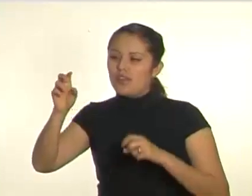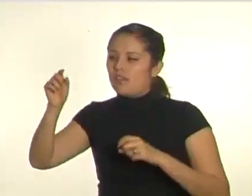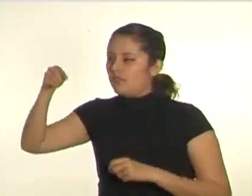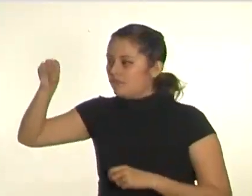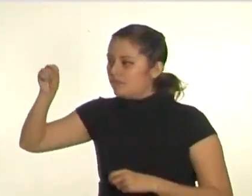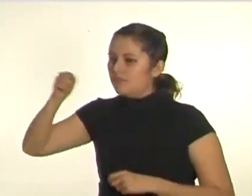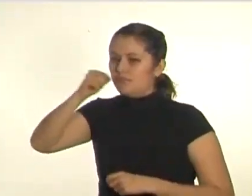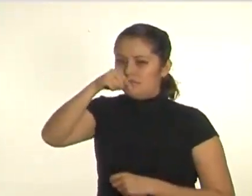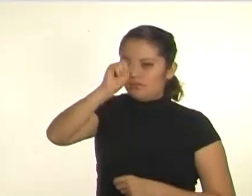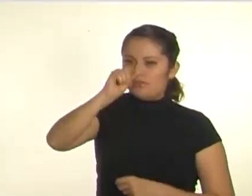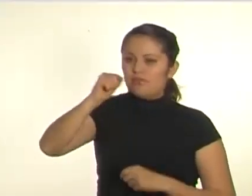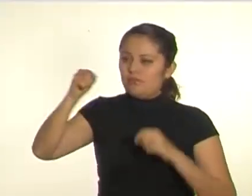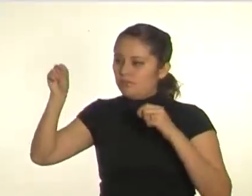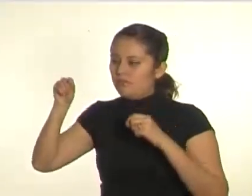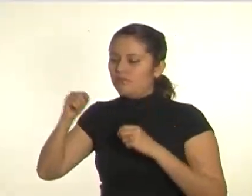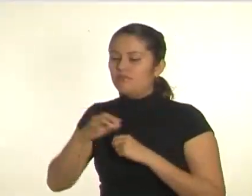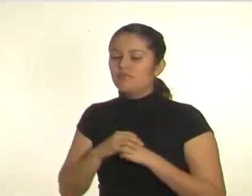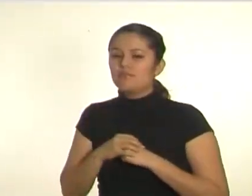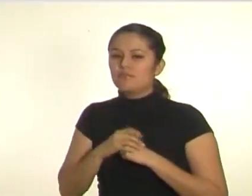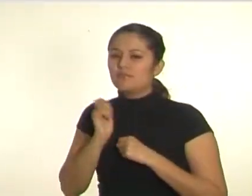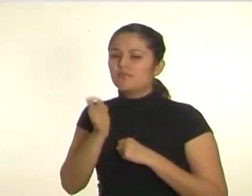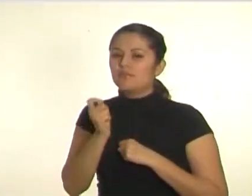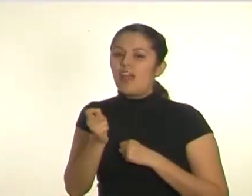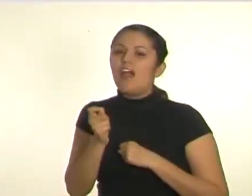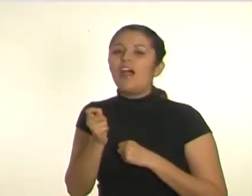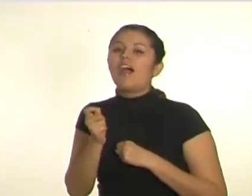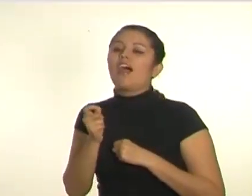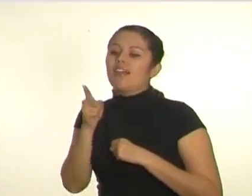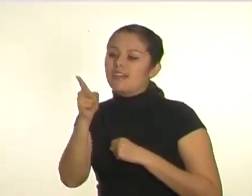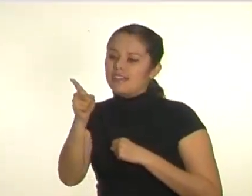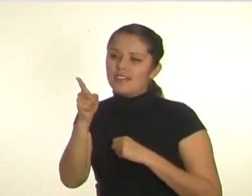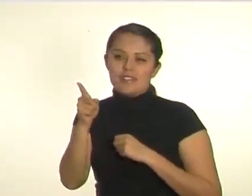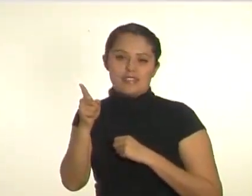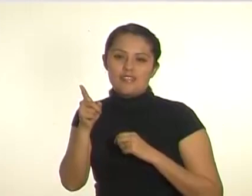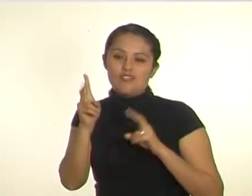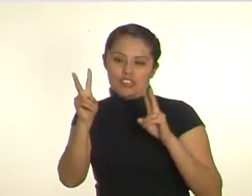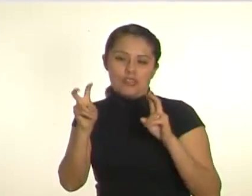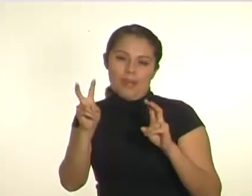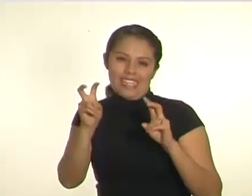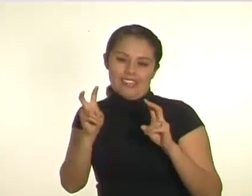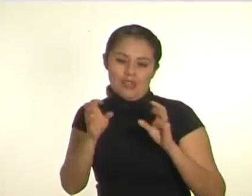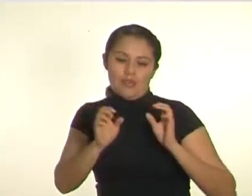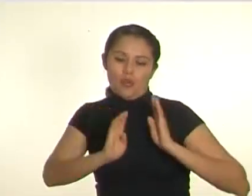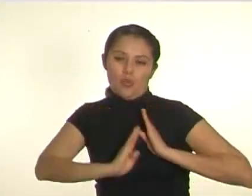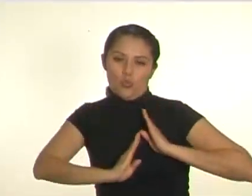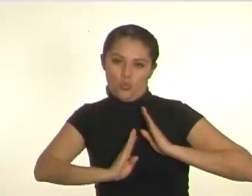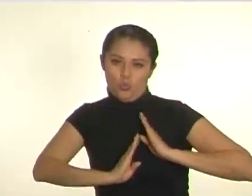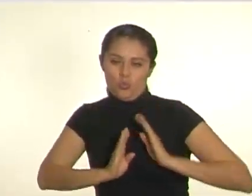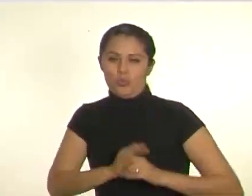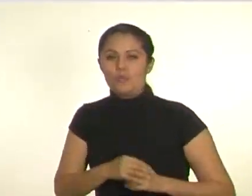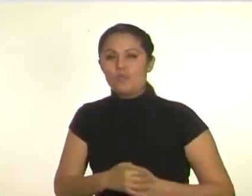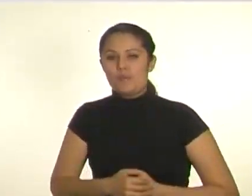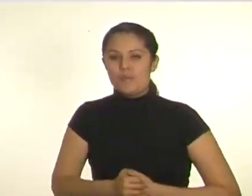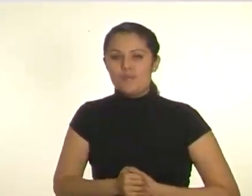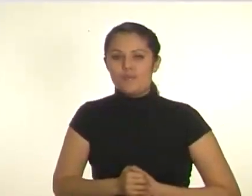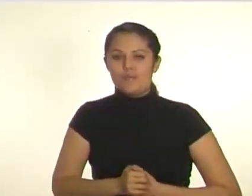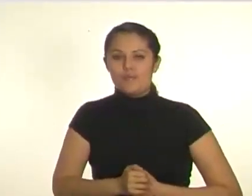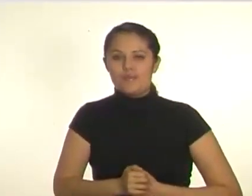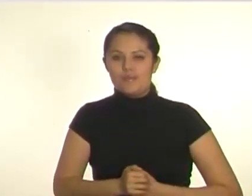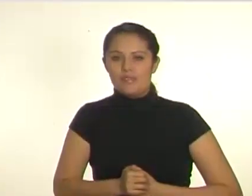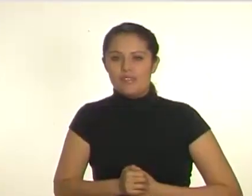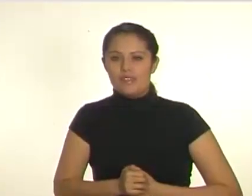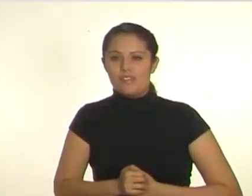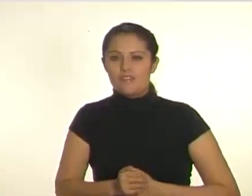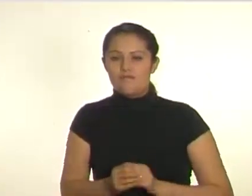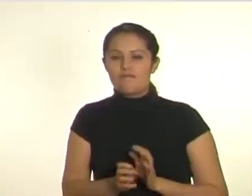Pero viene lo interesante. En las comillas, la Real Academia de la Lengua nos dice